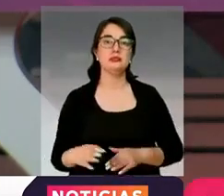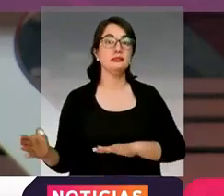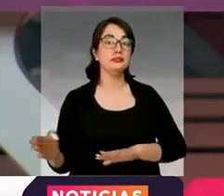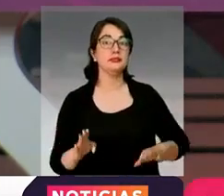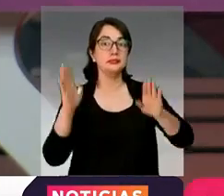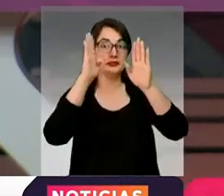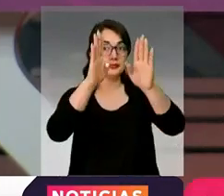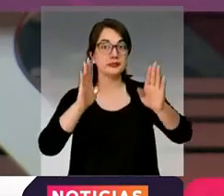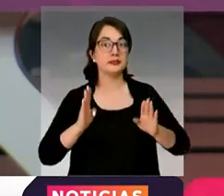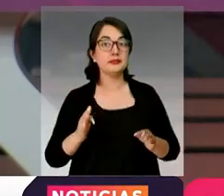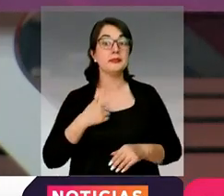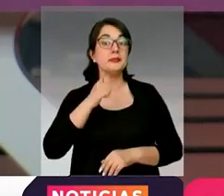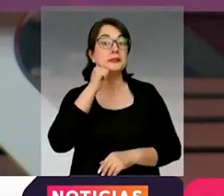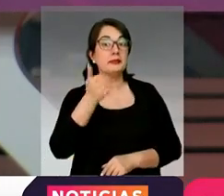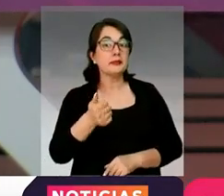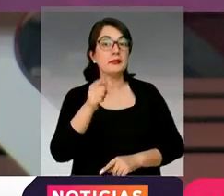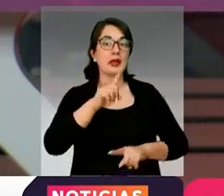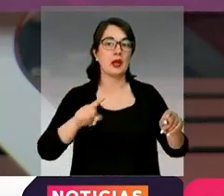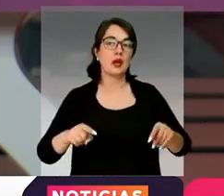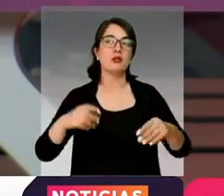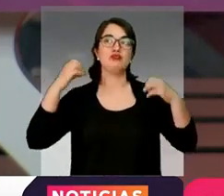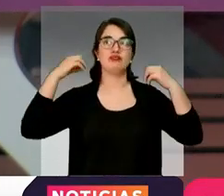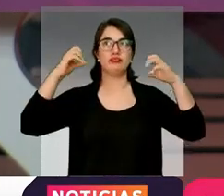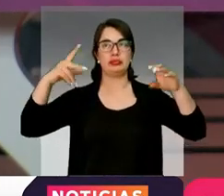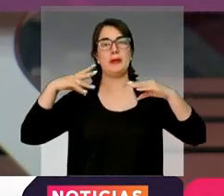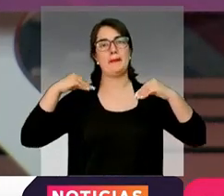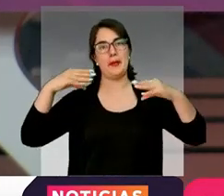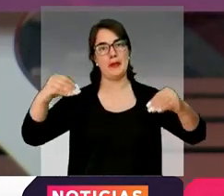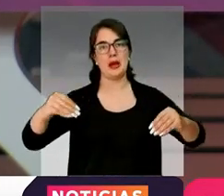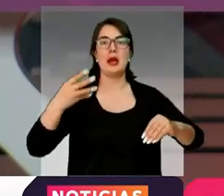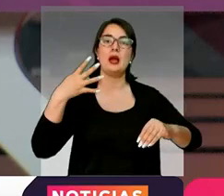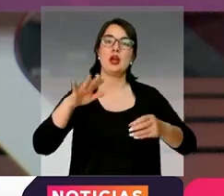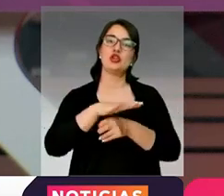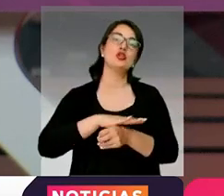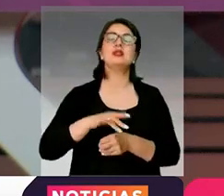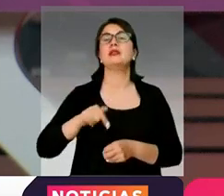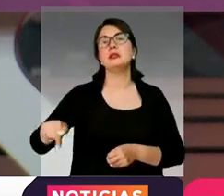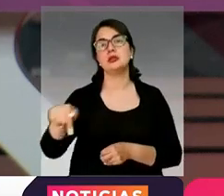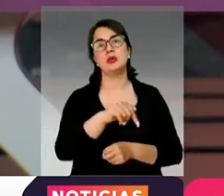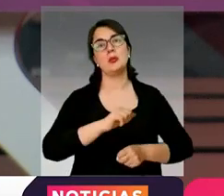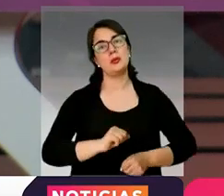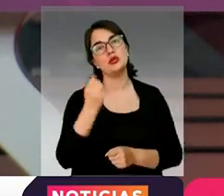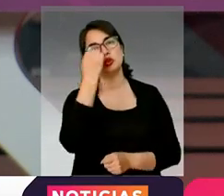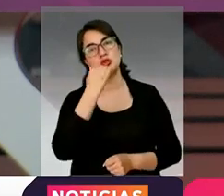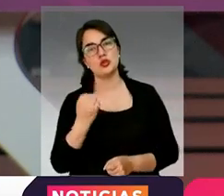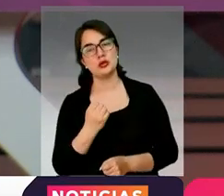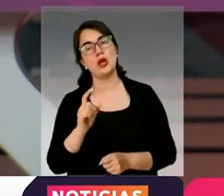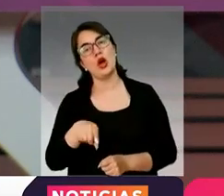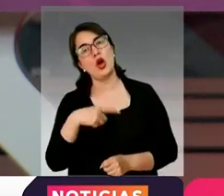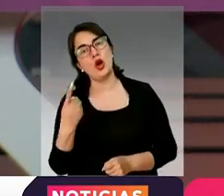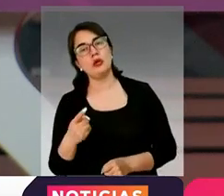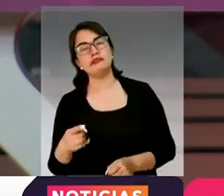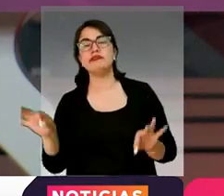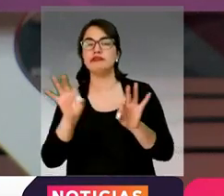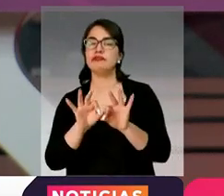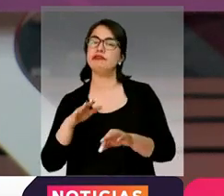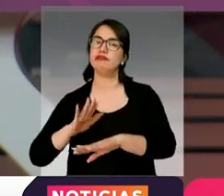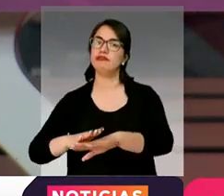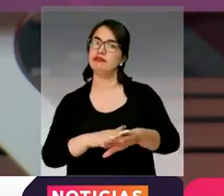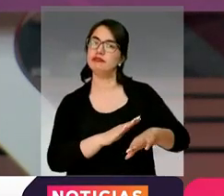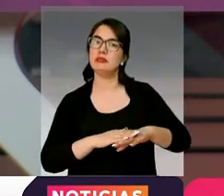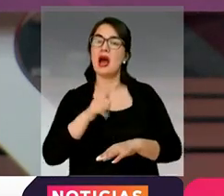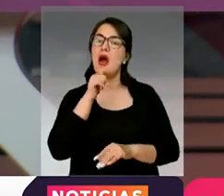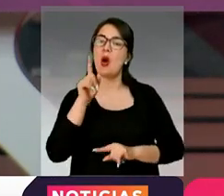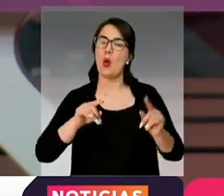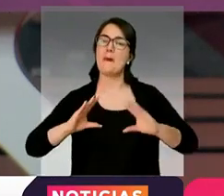Atención, porque mañana habrá cortes de energía en 14 barrios de Bogotá y Soacha. También se suspenderá el servicio de agua en